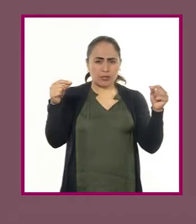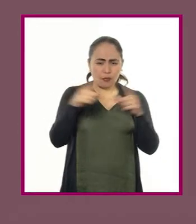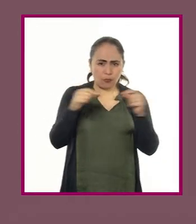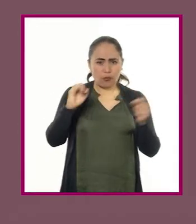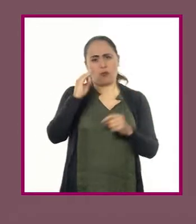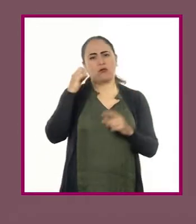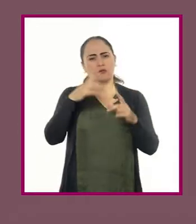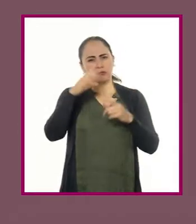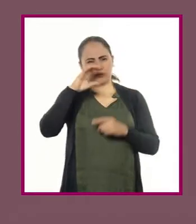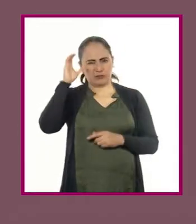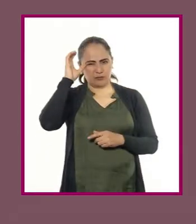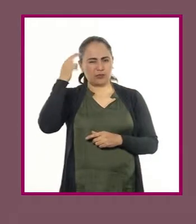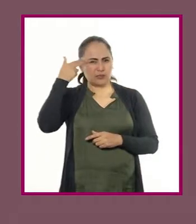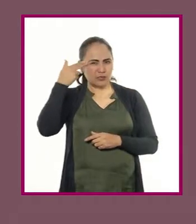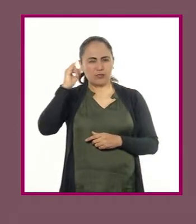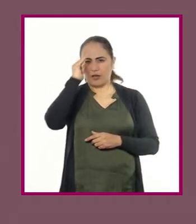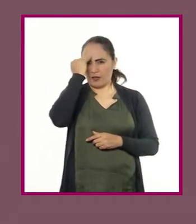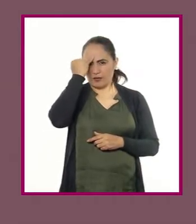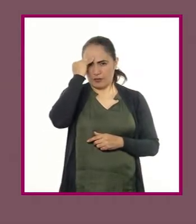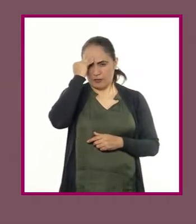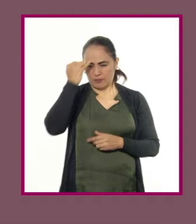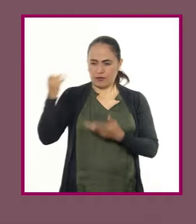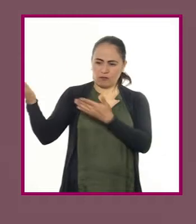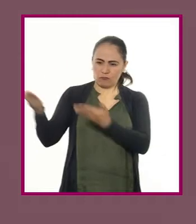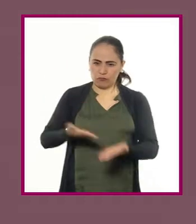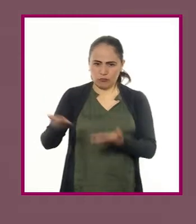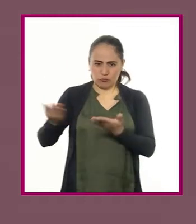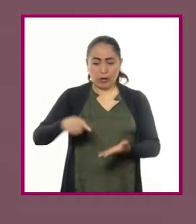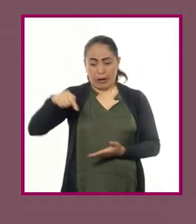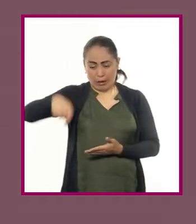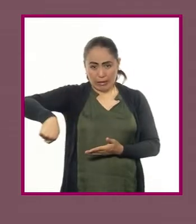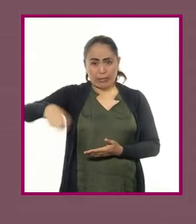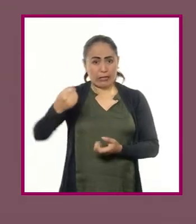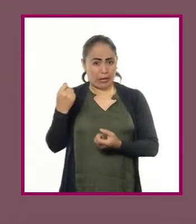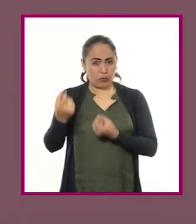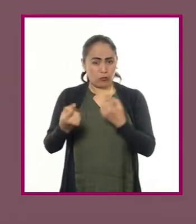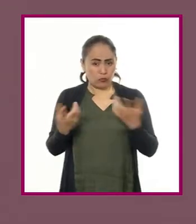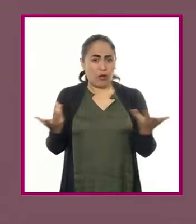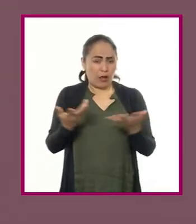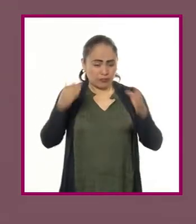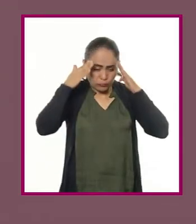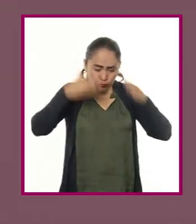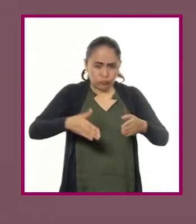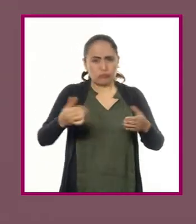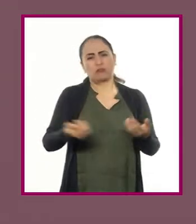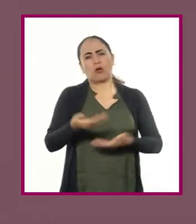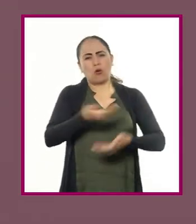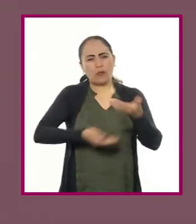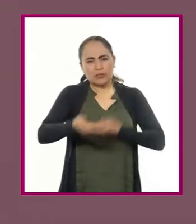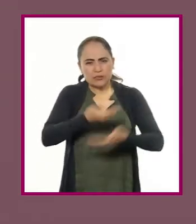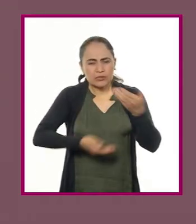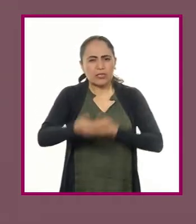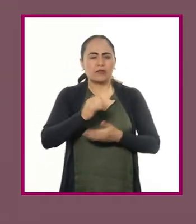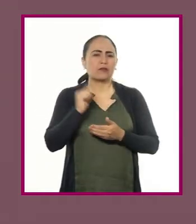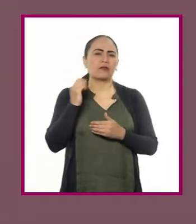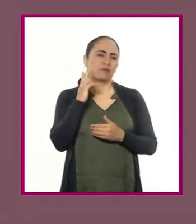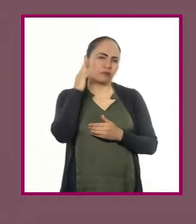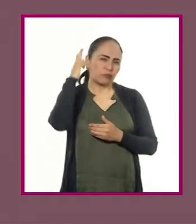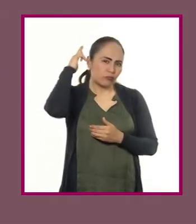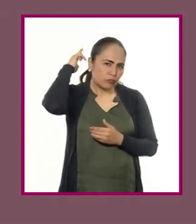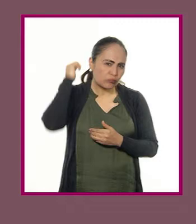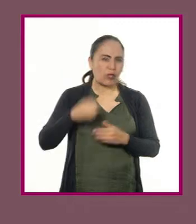India. Entre ellos, había comerciantes, cocineros, barberos,